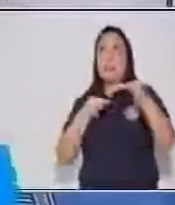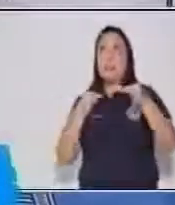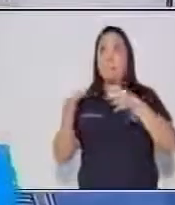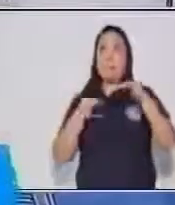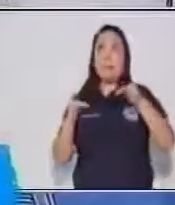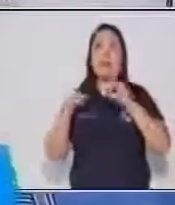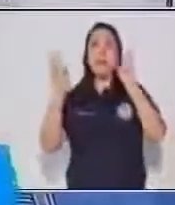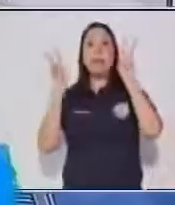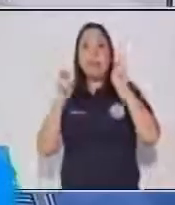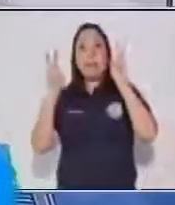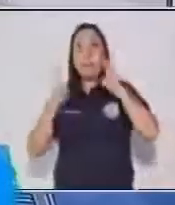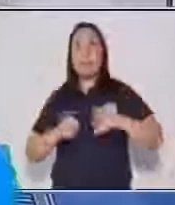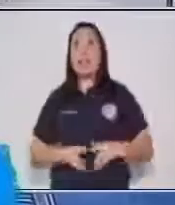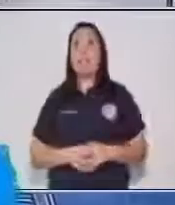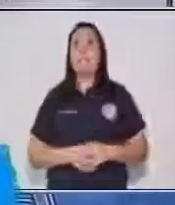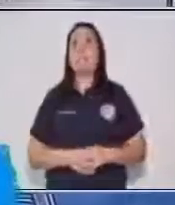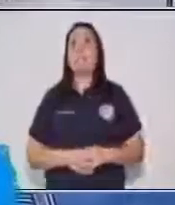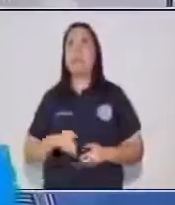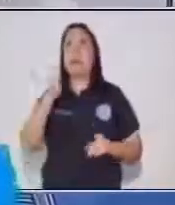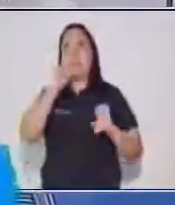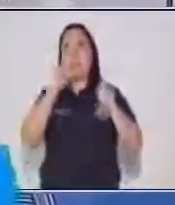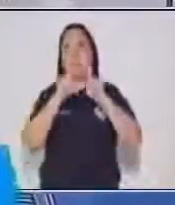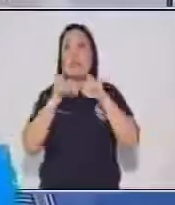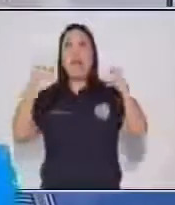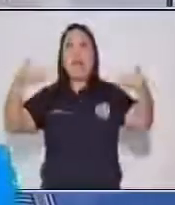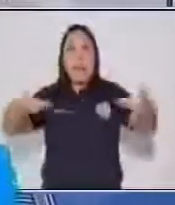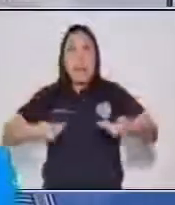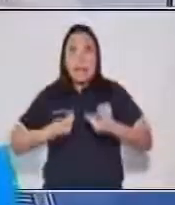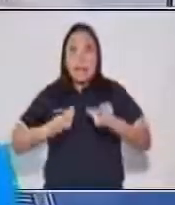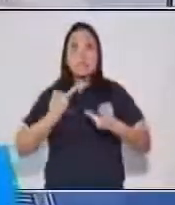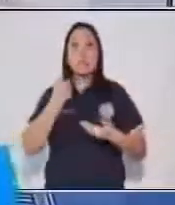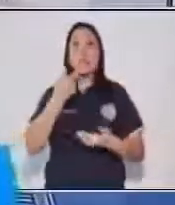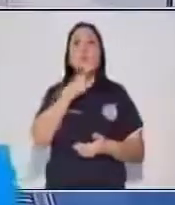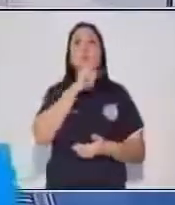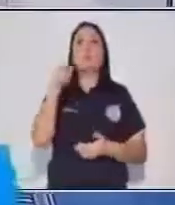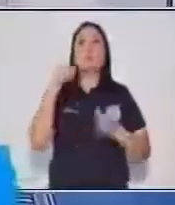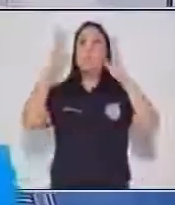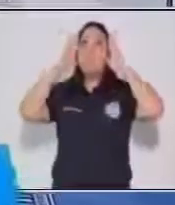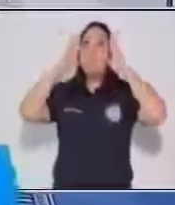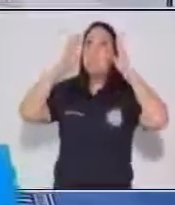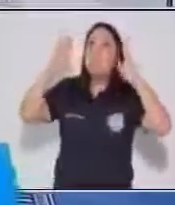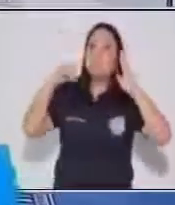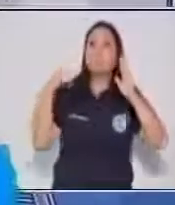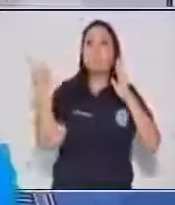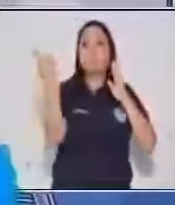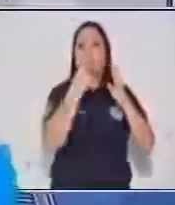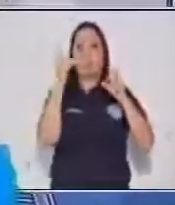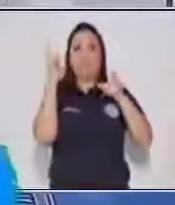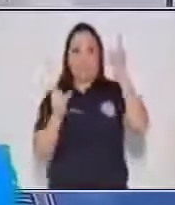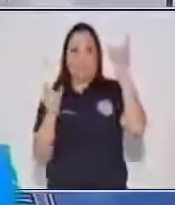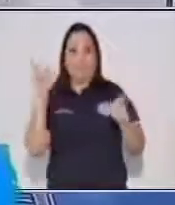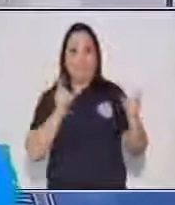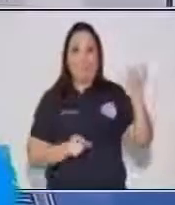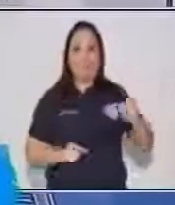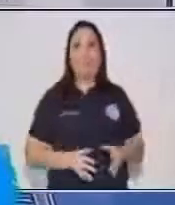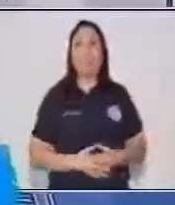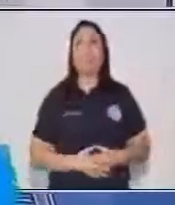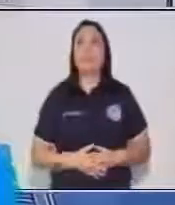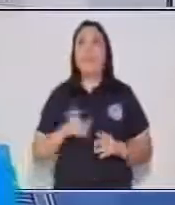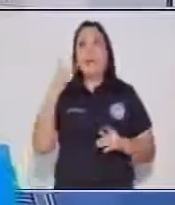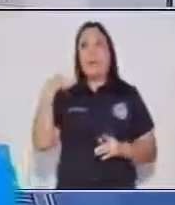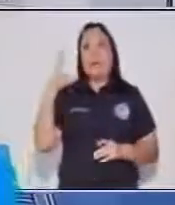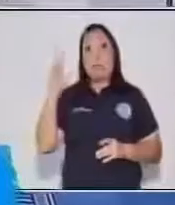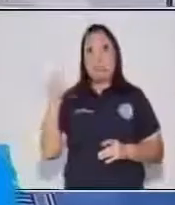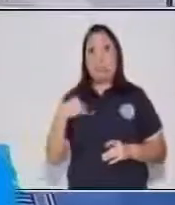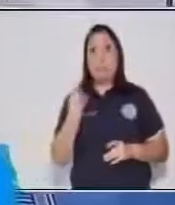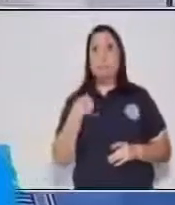el tema que vas a tratar. Lo que busca la introducción es atraer la atención del público que tienes enfrente, ¿sí? Porque en esta